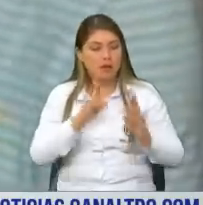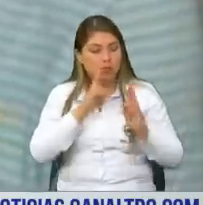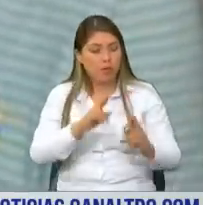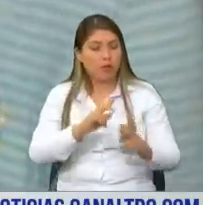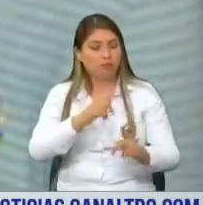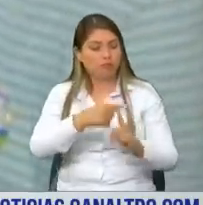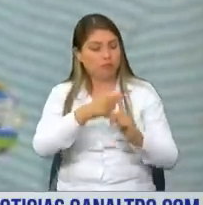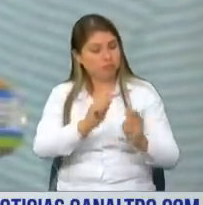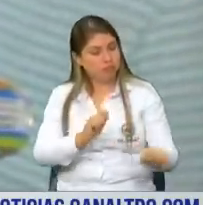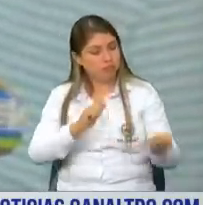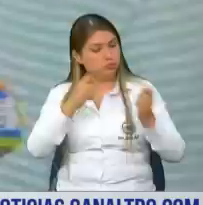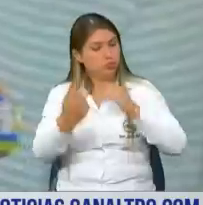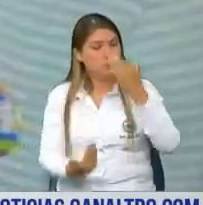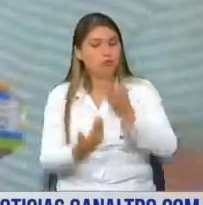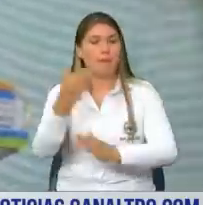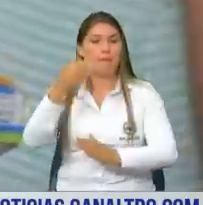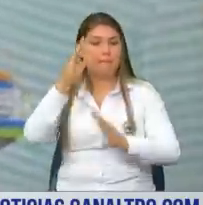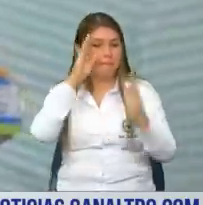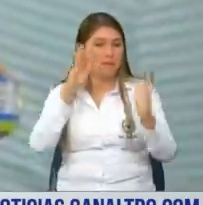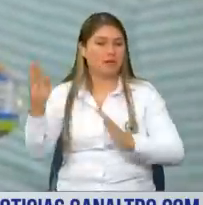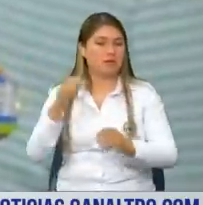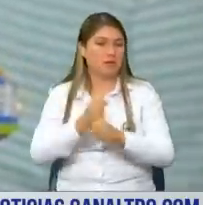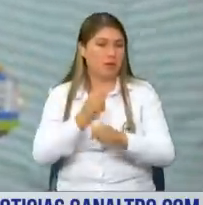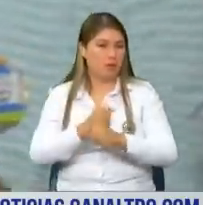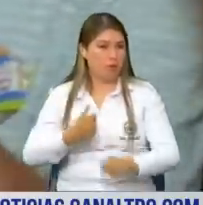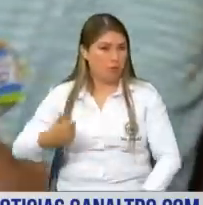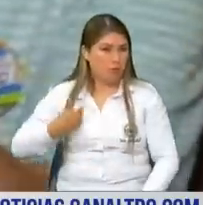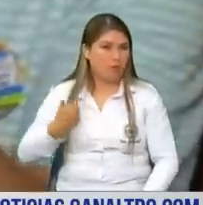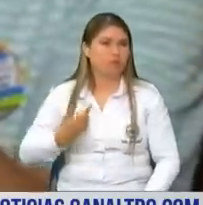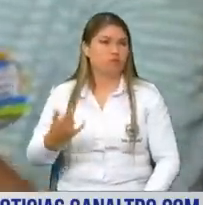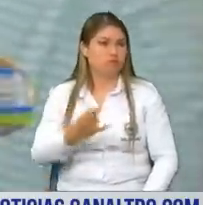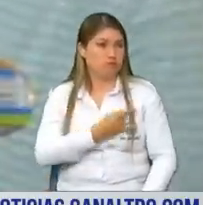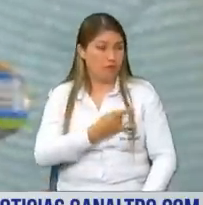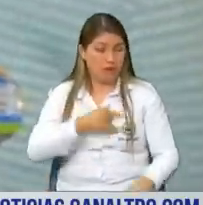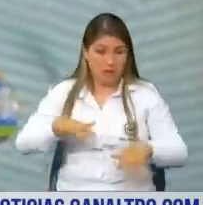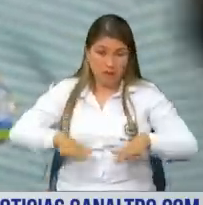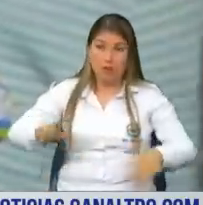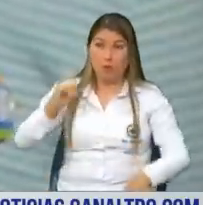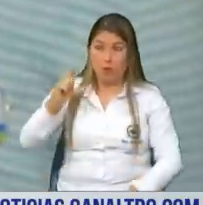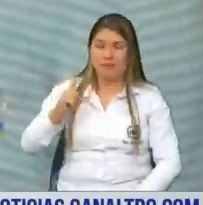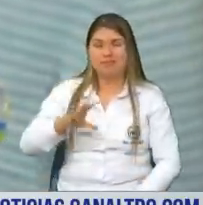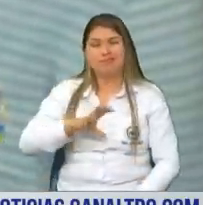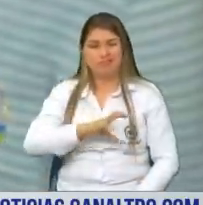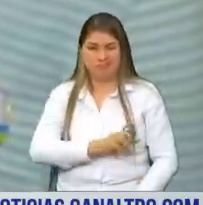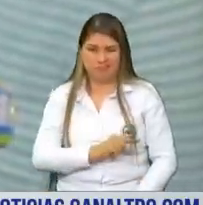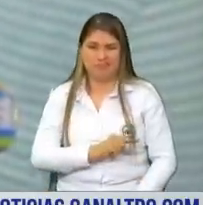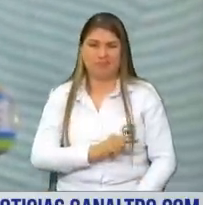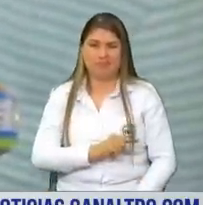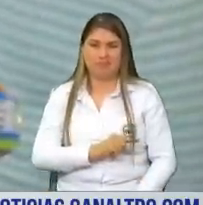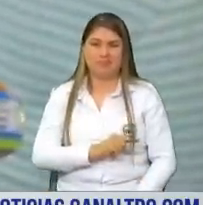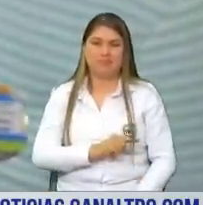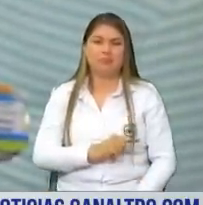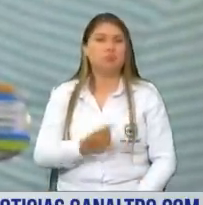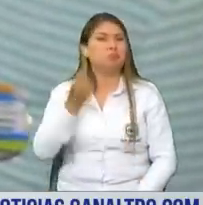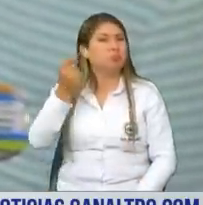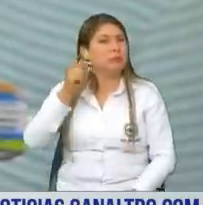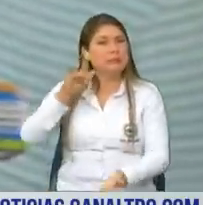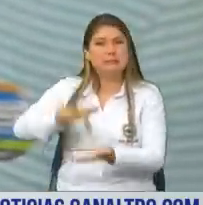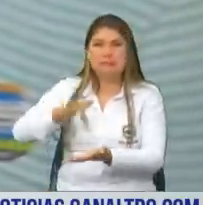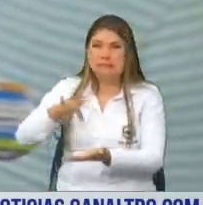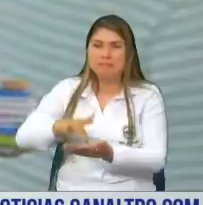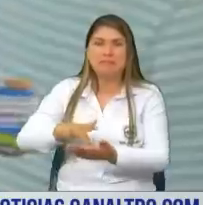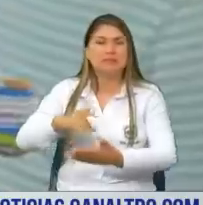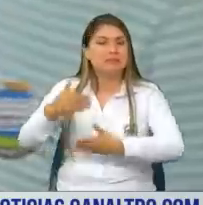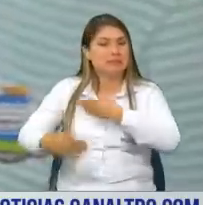renovadoras de un plan de trabajo los jóvenes las universidades en cúcuta lamentablemente muy poco participan hasta ahora del